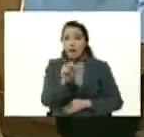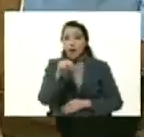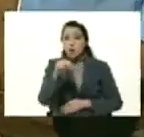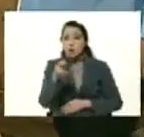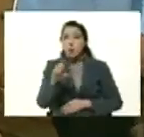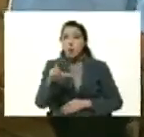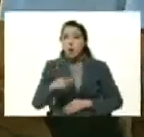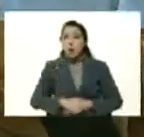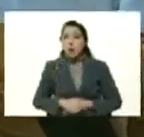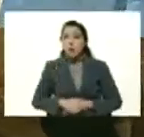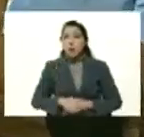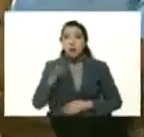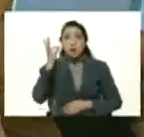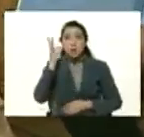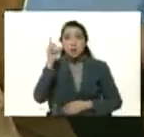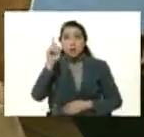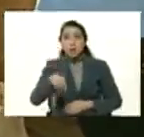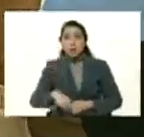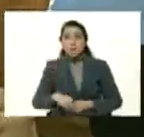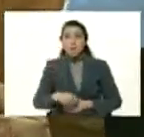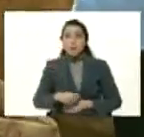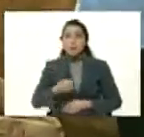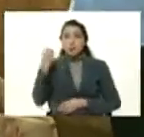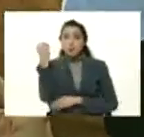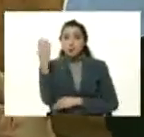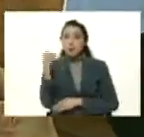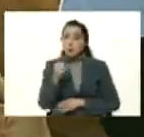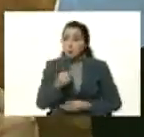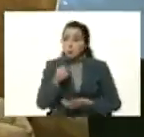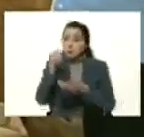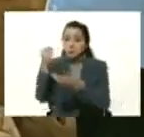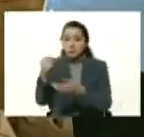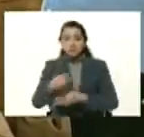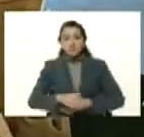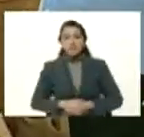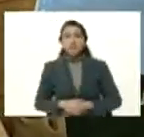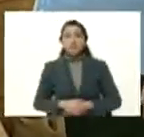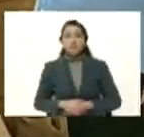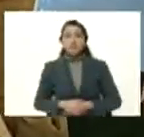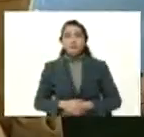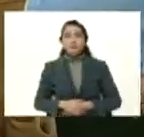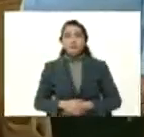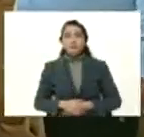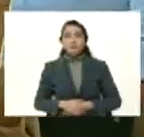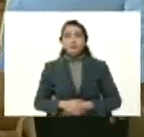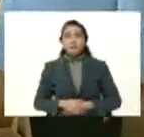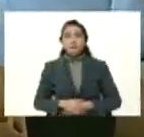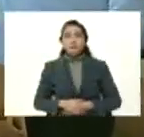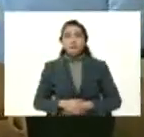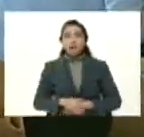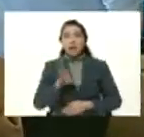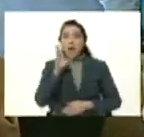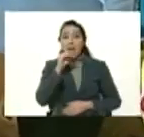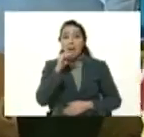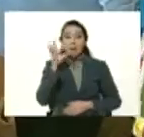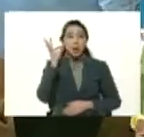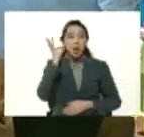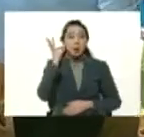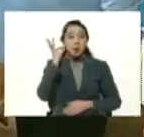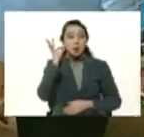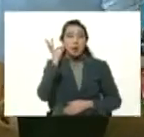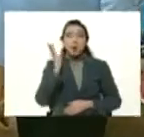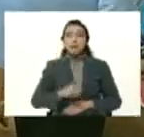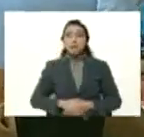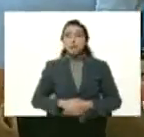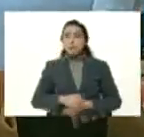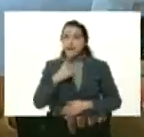Mauris. Mauris, agarra el micrófono, Manuel. Manuel. Mauris, que hablen las mujeres, pues. ¿Qué